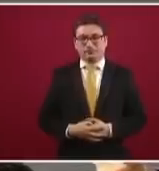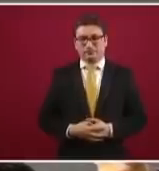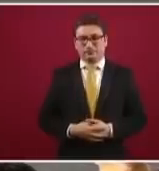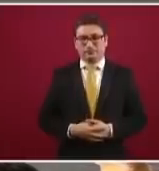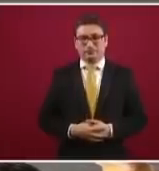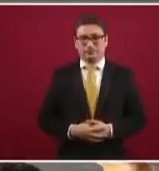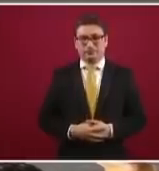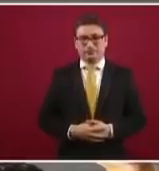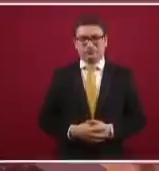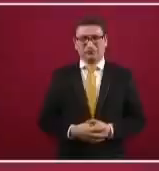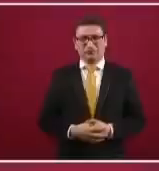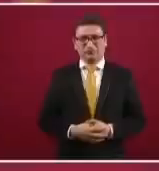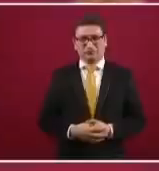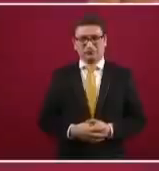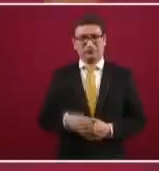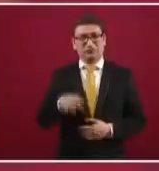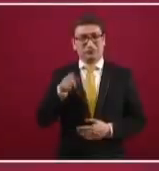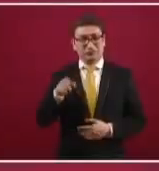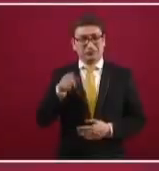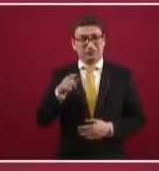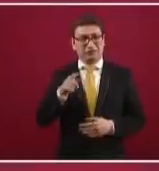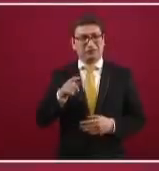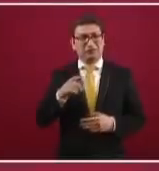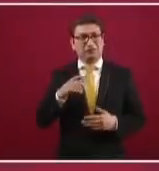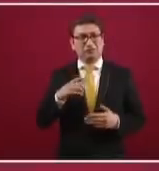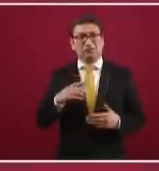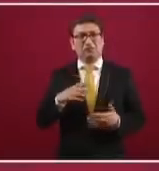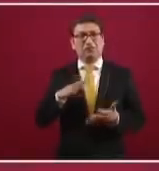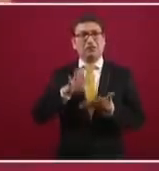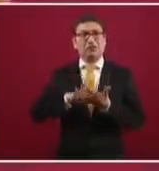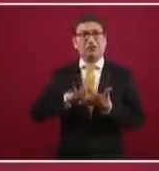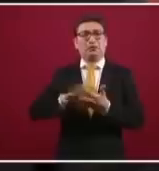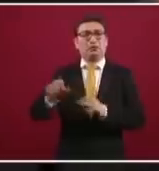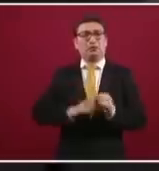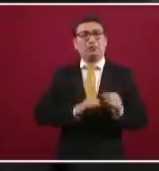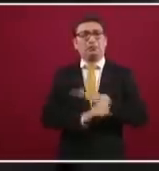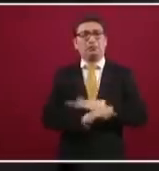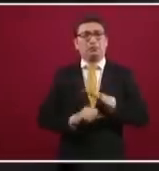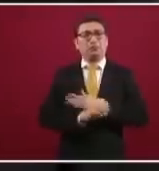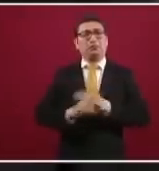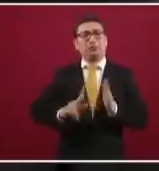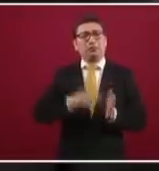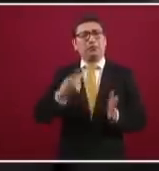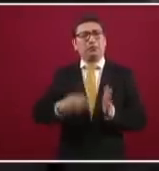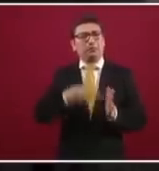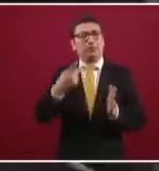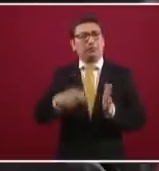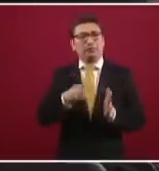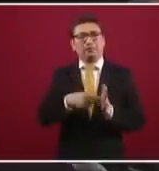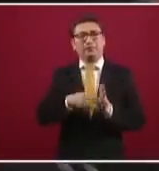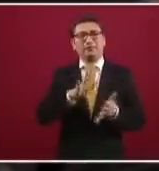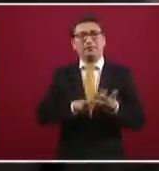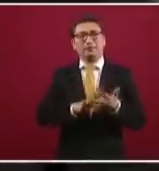era visitante frecuente de la cárcel de Belén, y